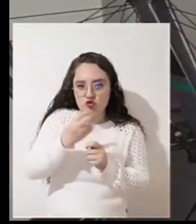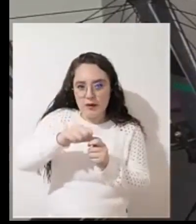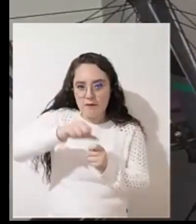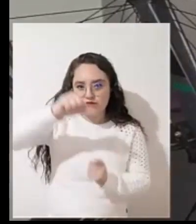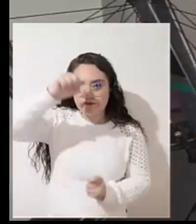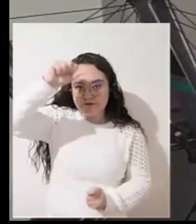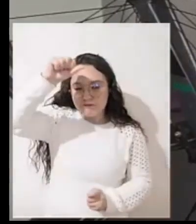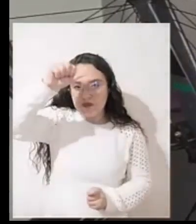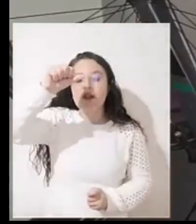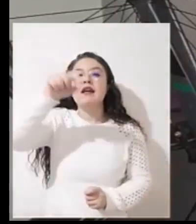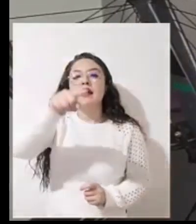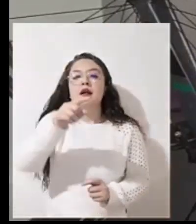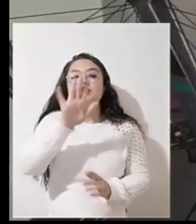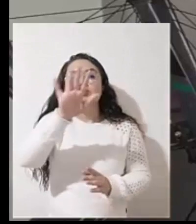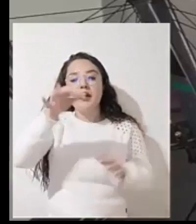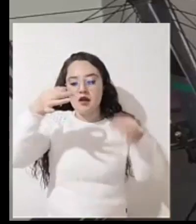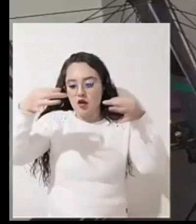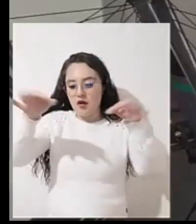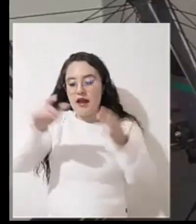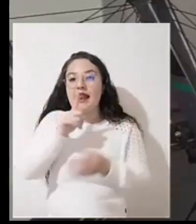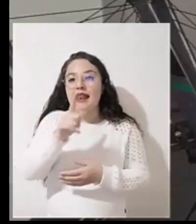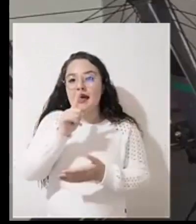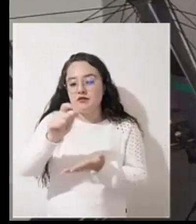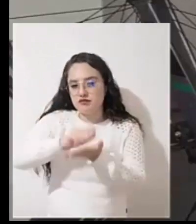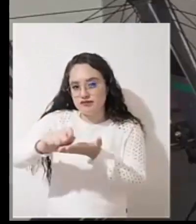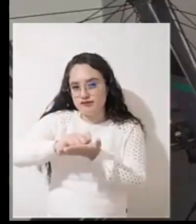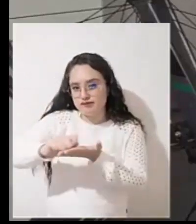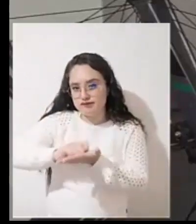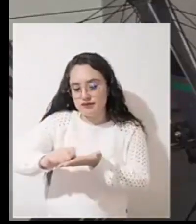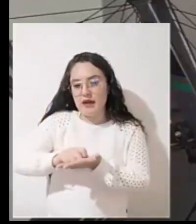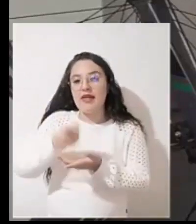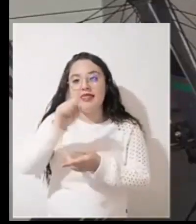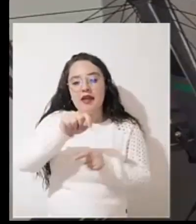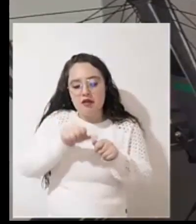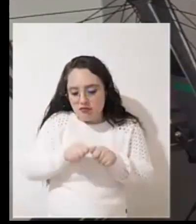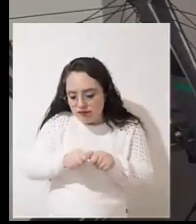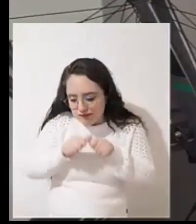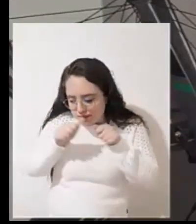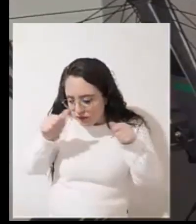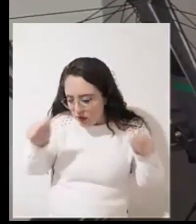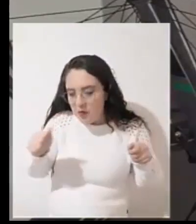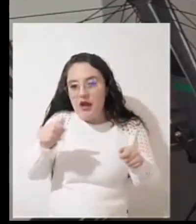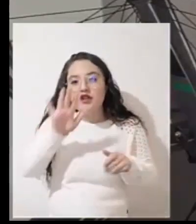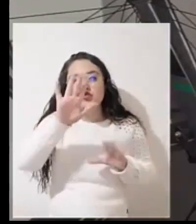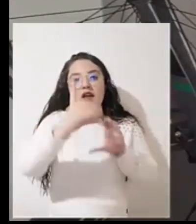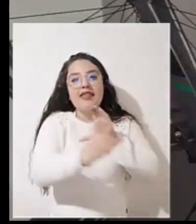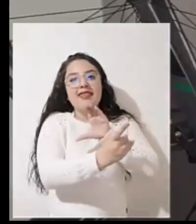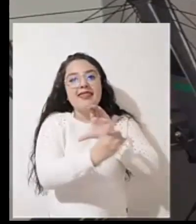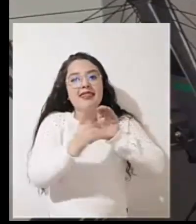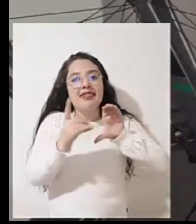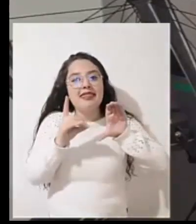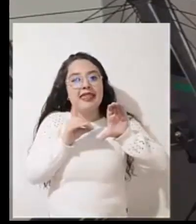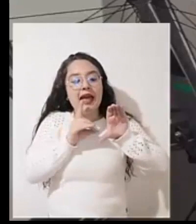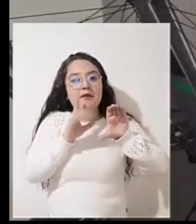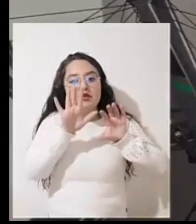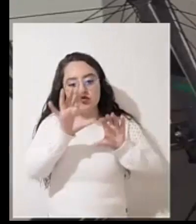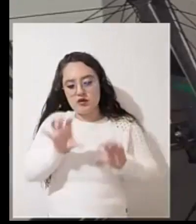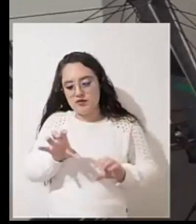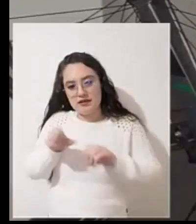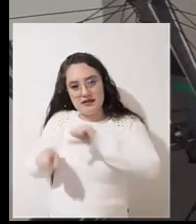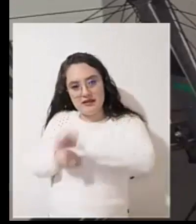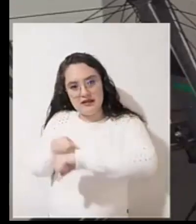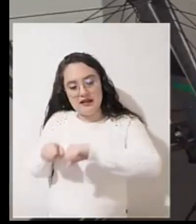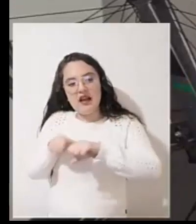y tener a mano lápiz y papel para tomar los datos. Voy a medir primero el diámetro del piñón